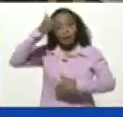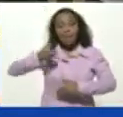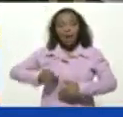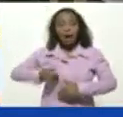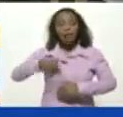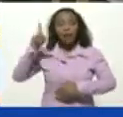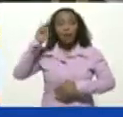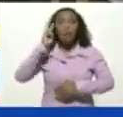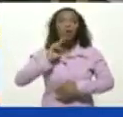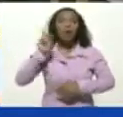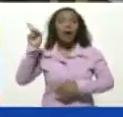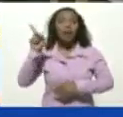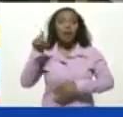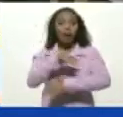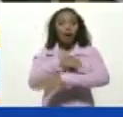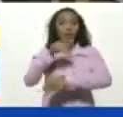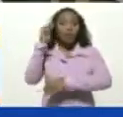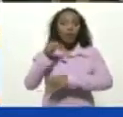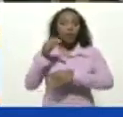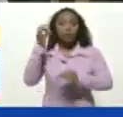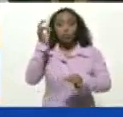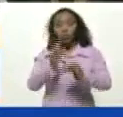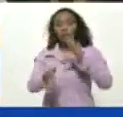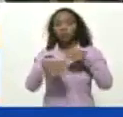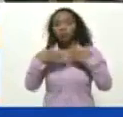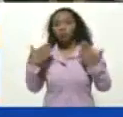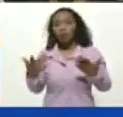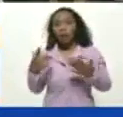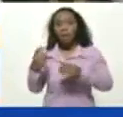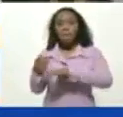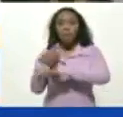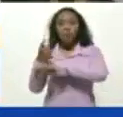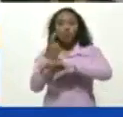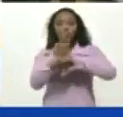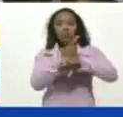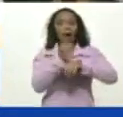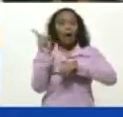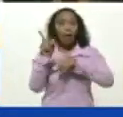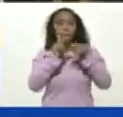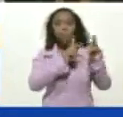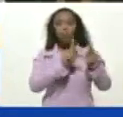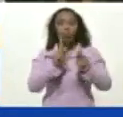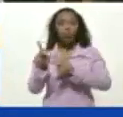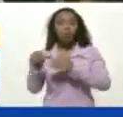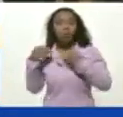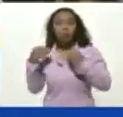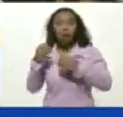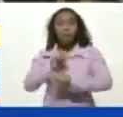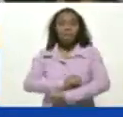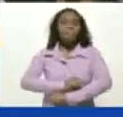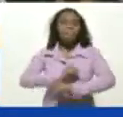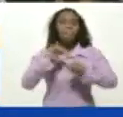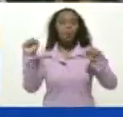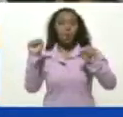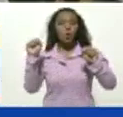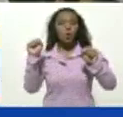Bolívar. Resulta que el dron estaba planificado para que explotara donde